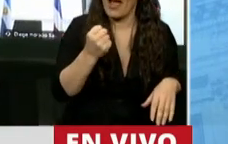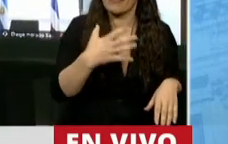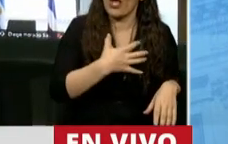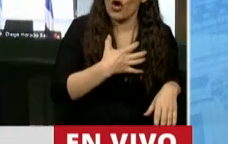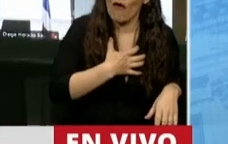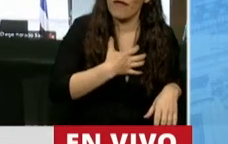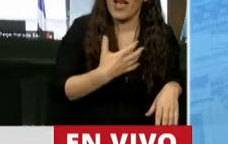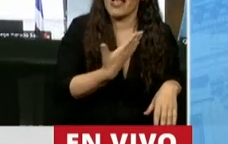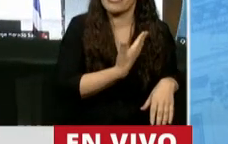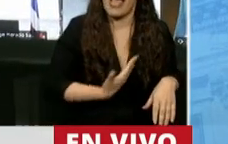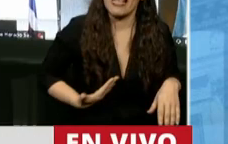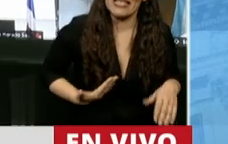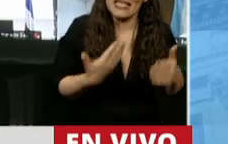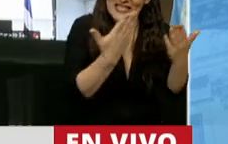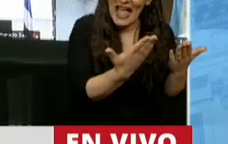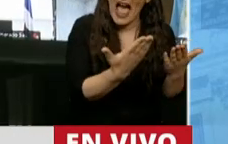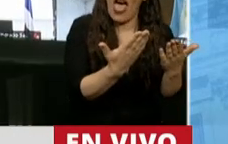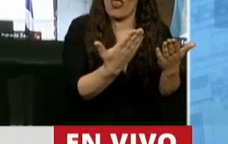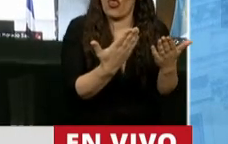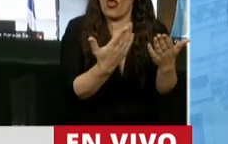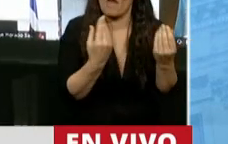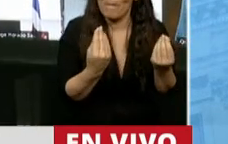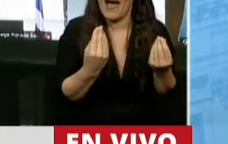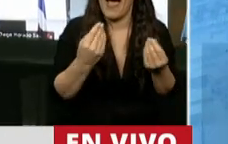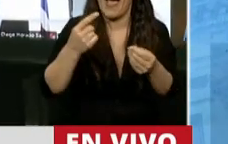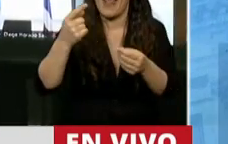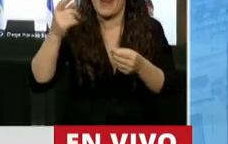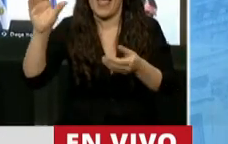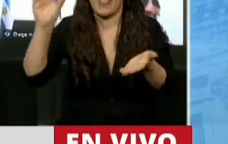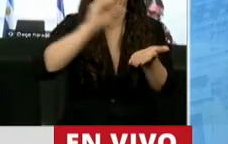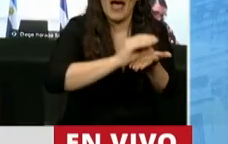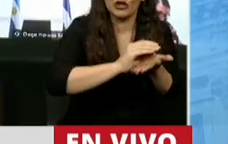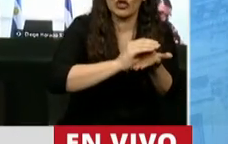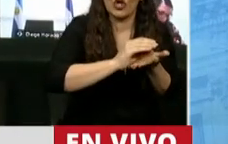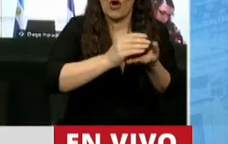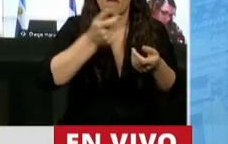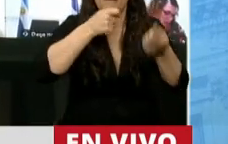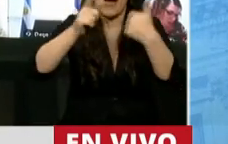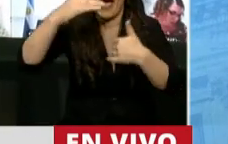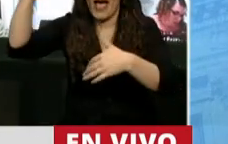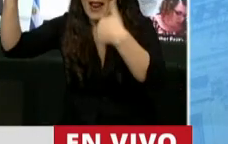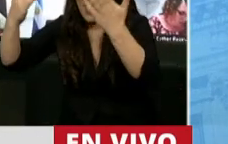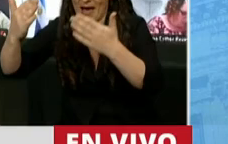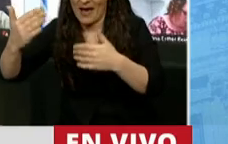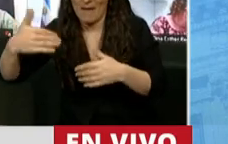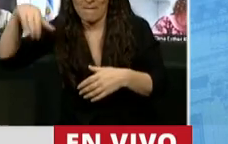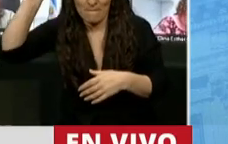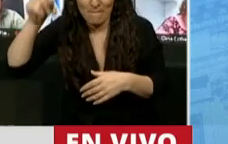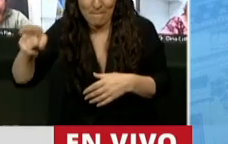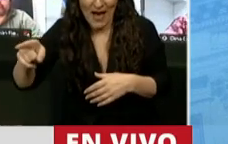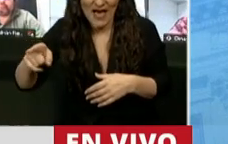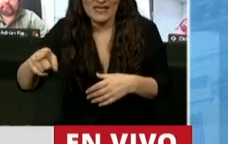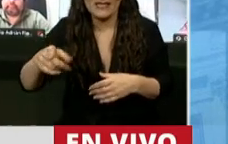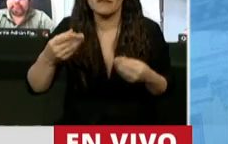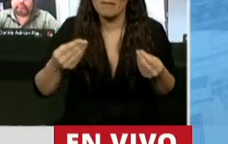justamente era clave, una confianza para atraer inversiones, para exportar más una confianza que necesitamos para que el sistema de